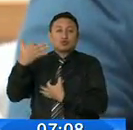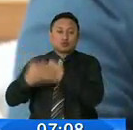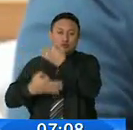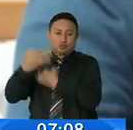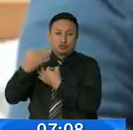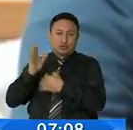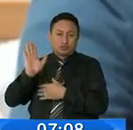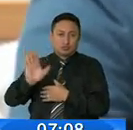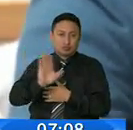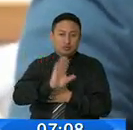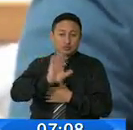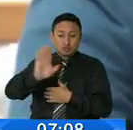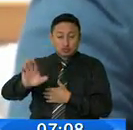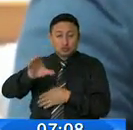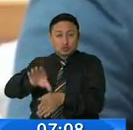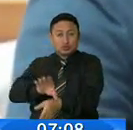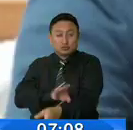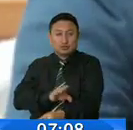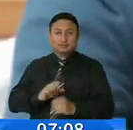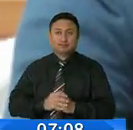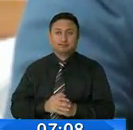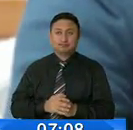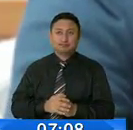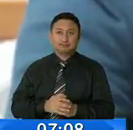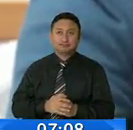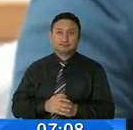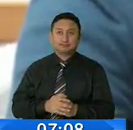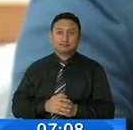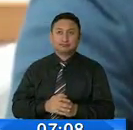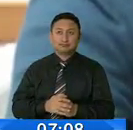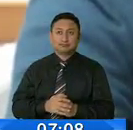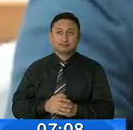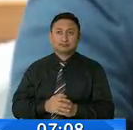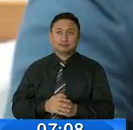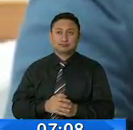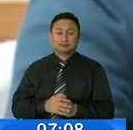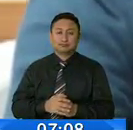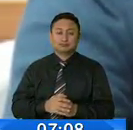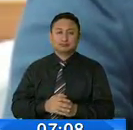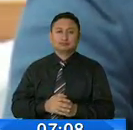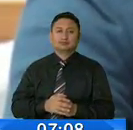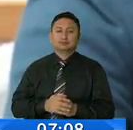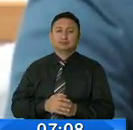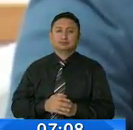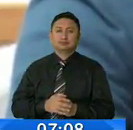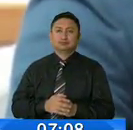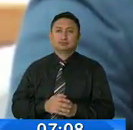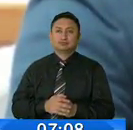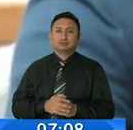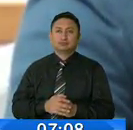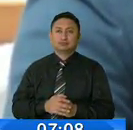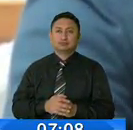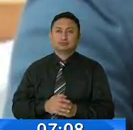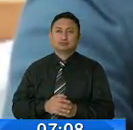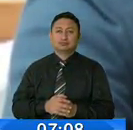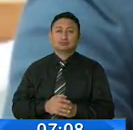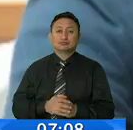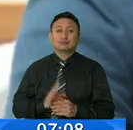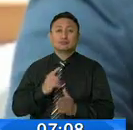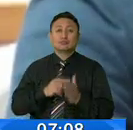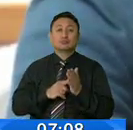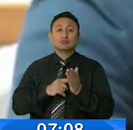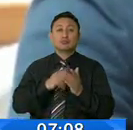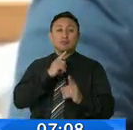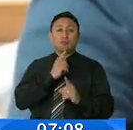la justicia de acuerdo a los usos y costumbres. Por lo tanto, en ese sentido, la justicia indígena